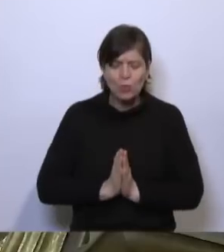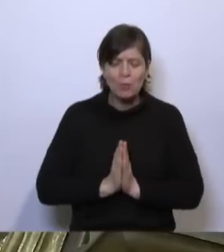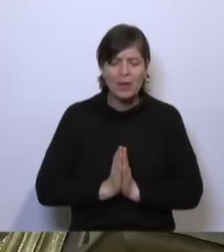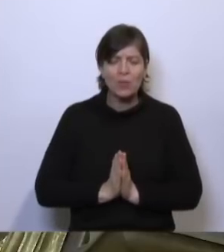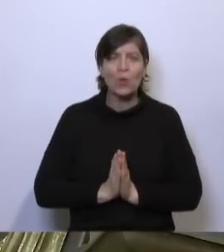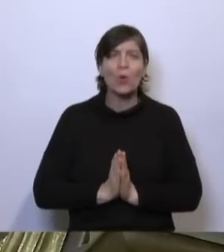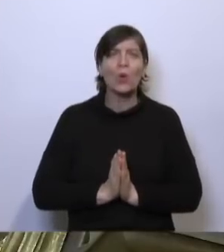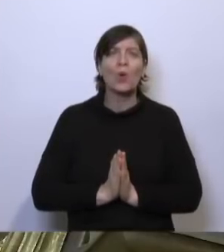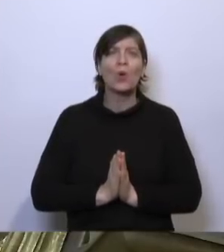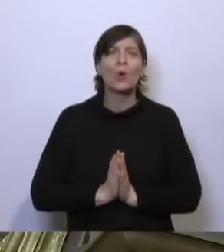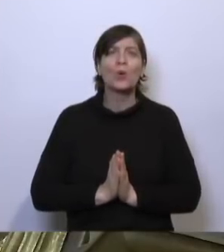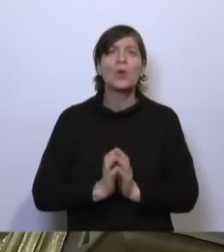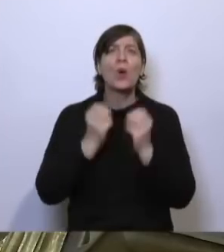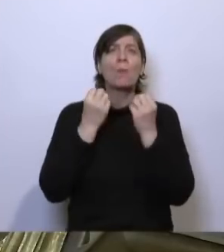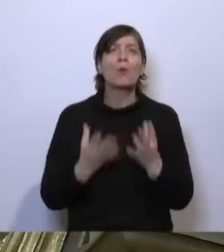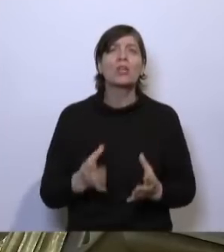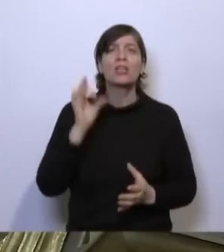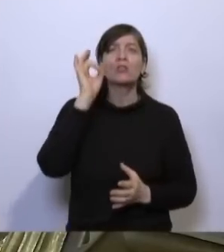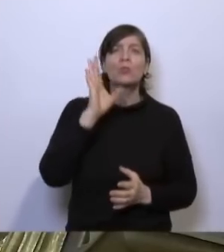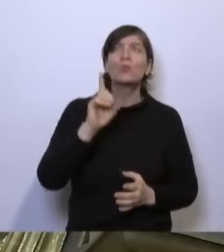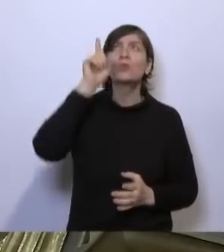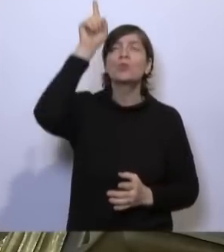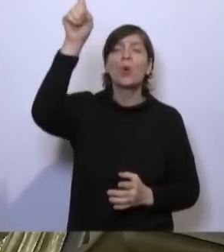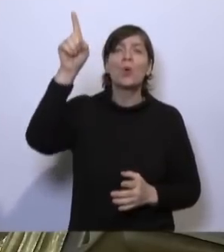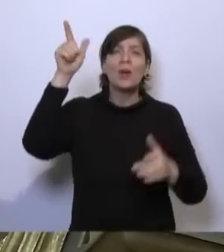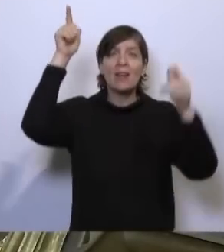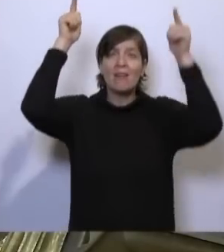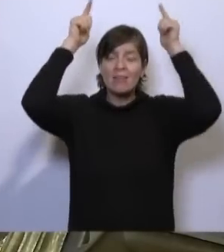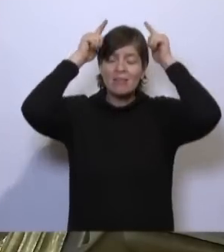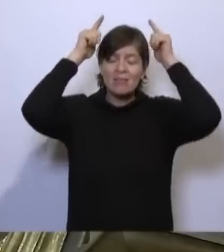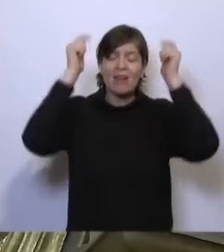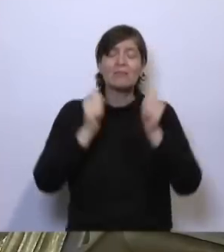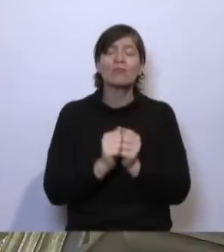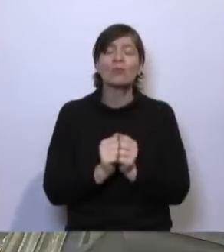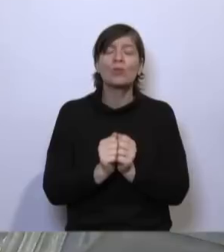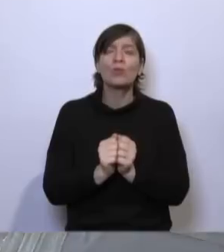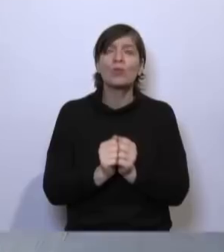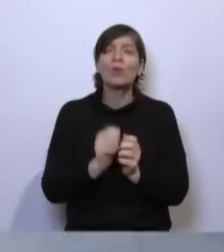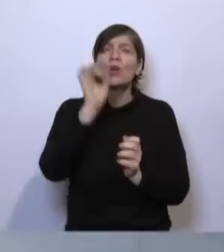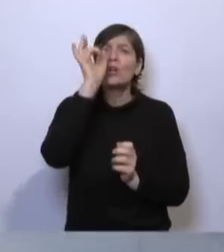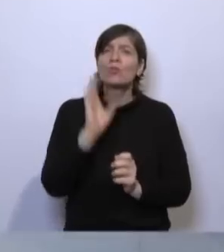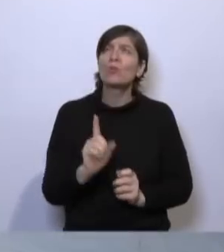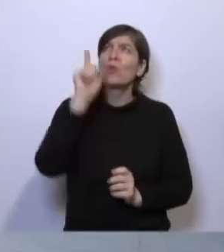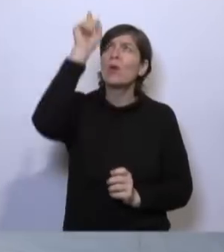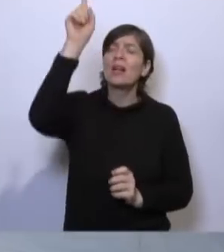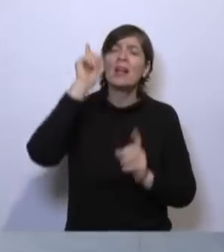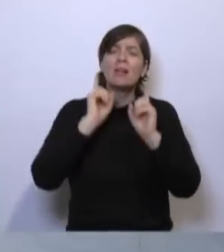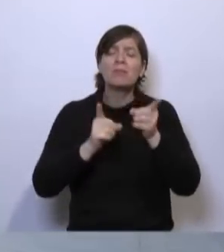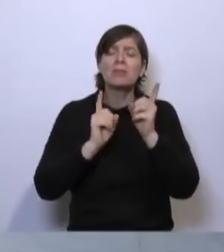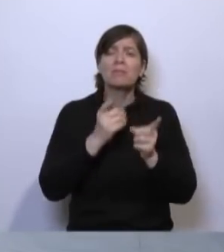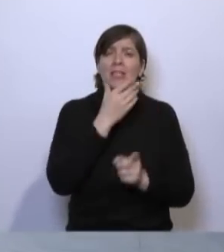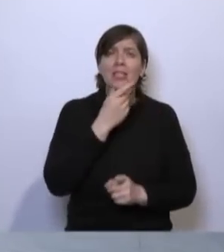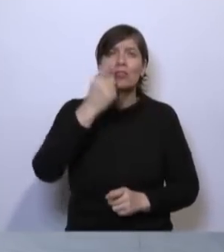envíanos tu perdón. Porque tú solo eres santo, tú solo